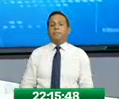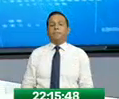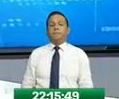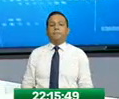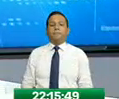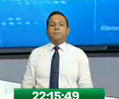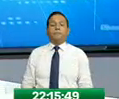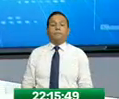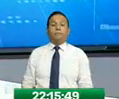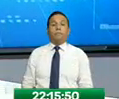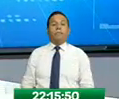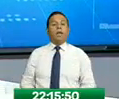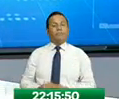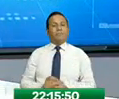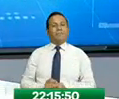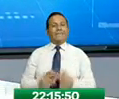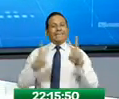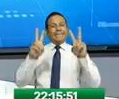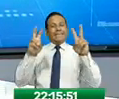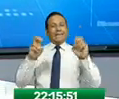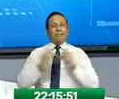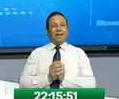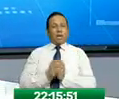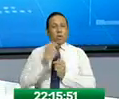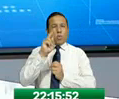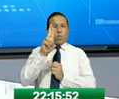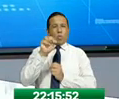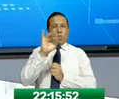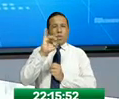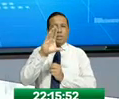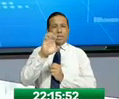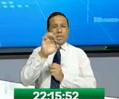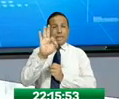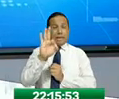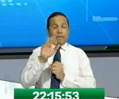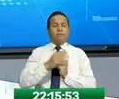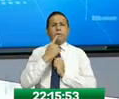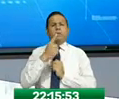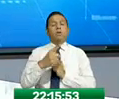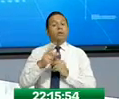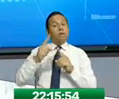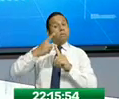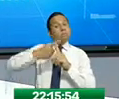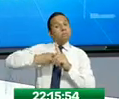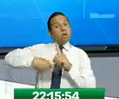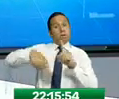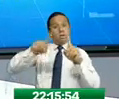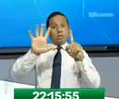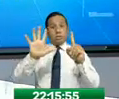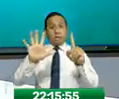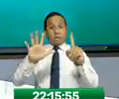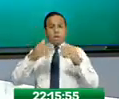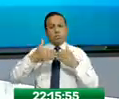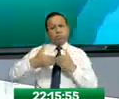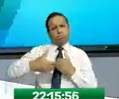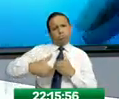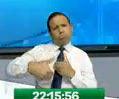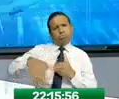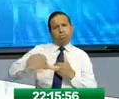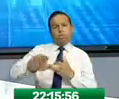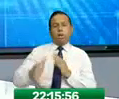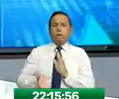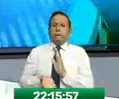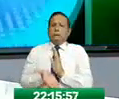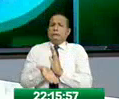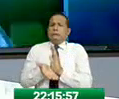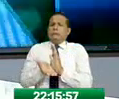El Fondo de las Naciones Unidas para la Infancia, UNICEF, advirtió que durante los próximos 6 meses se podría aumentar en un